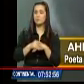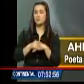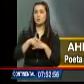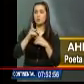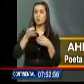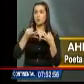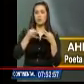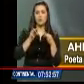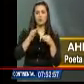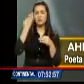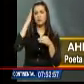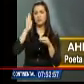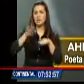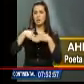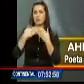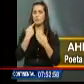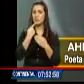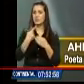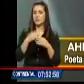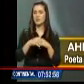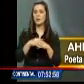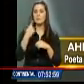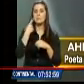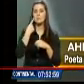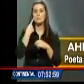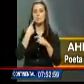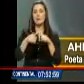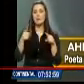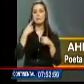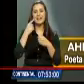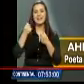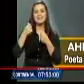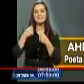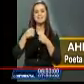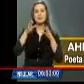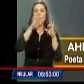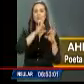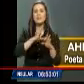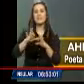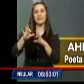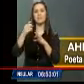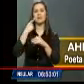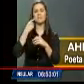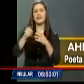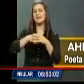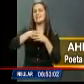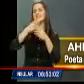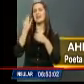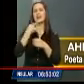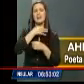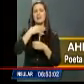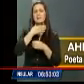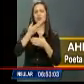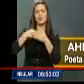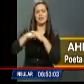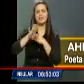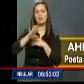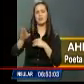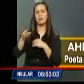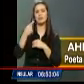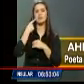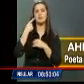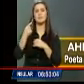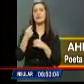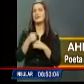sé cómo decirla, pero para psicoterapia, a sacar un poco el miedo que está dentro de ellos y a sacar